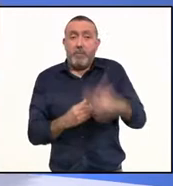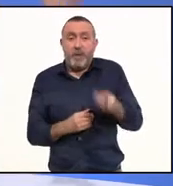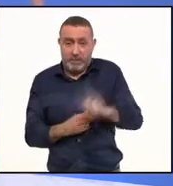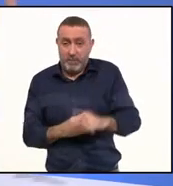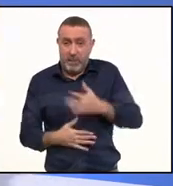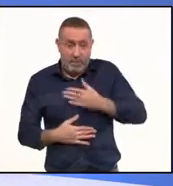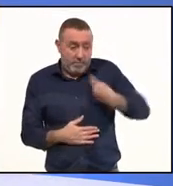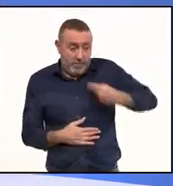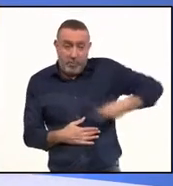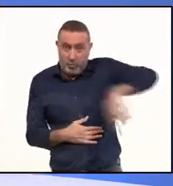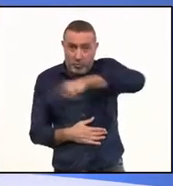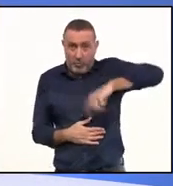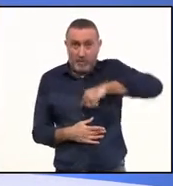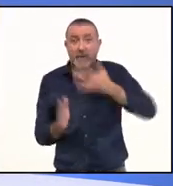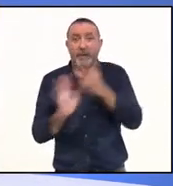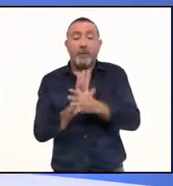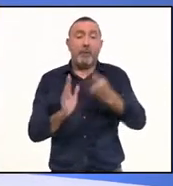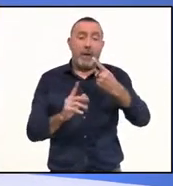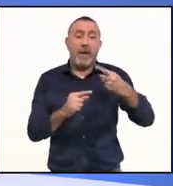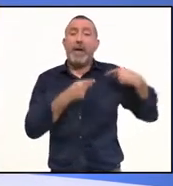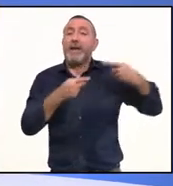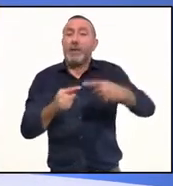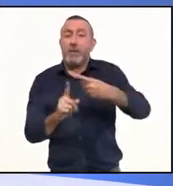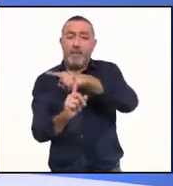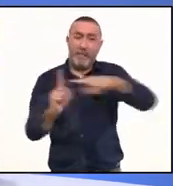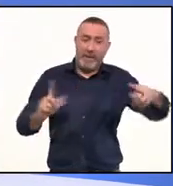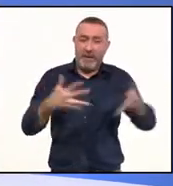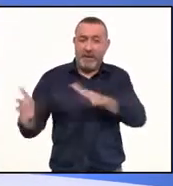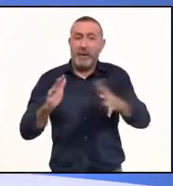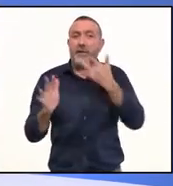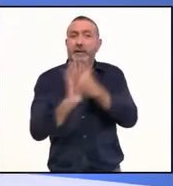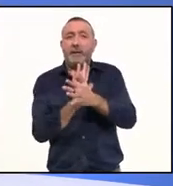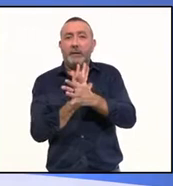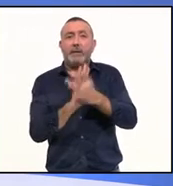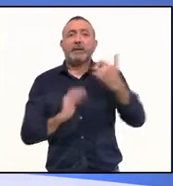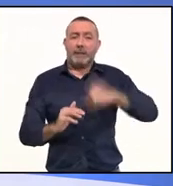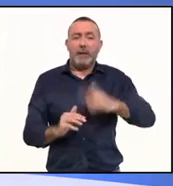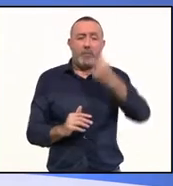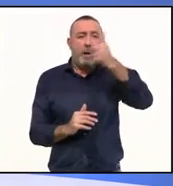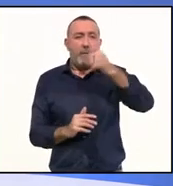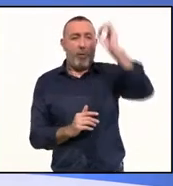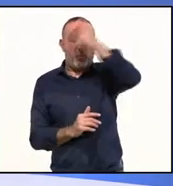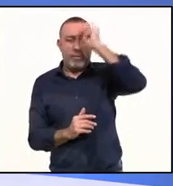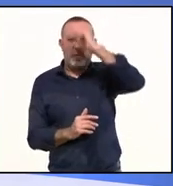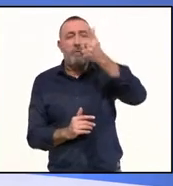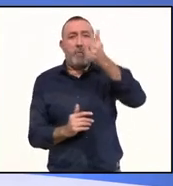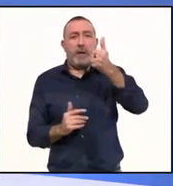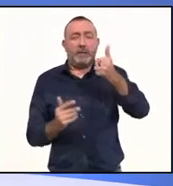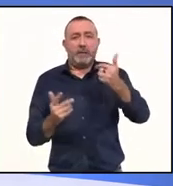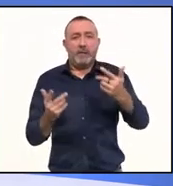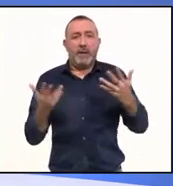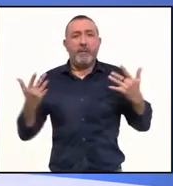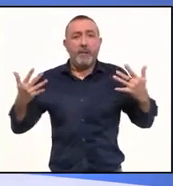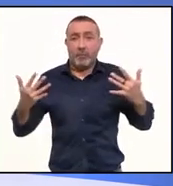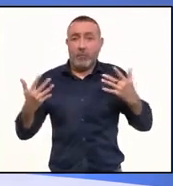siquiera nosotros mismos aunque se supone que somos la generación intermedia y que deberíamos de estar captando lo todo y teniendo un criterio más fresco